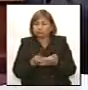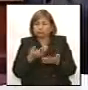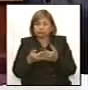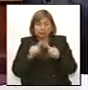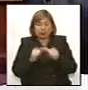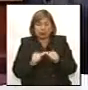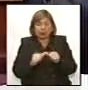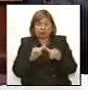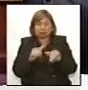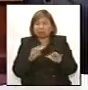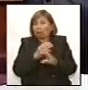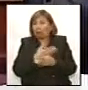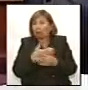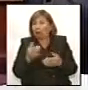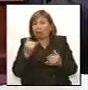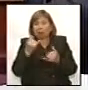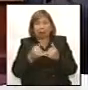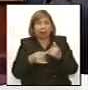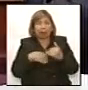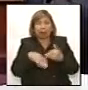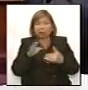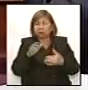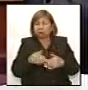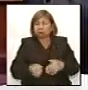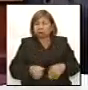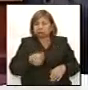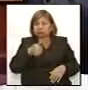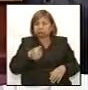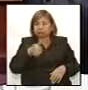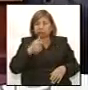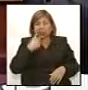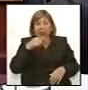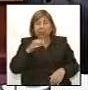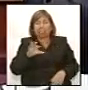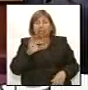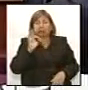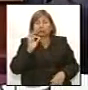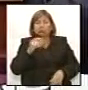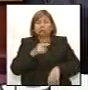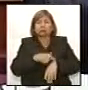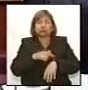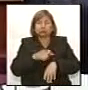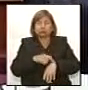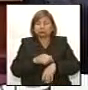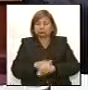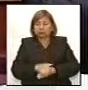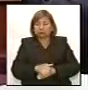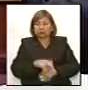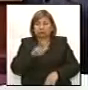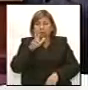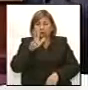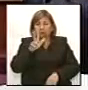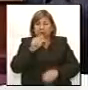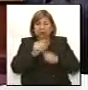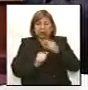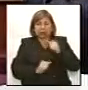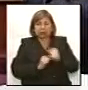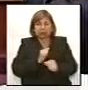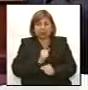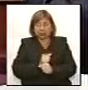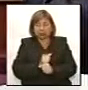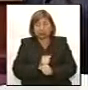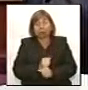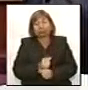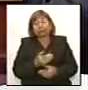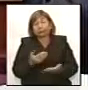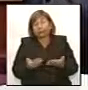es indeterminada y el directorio era elegido por un periodo de 3 años. Como